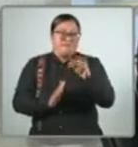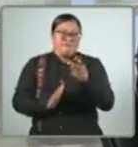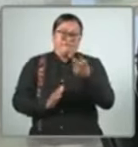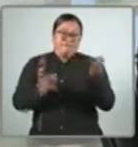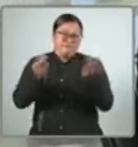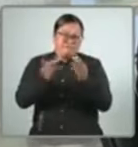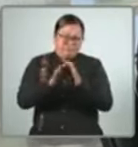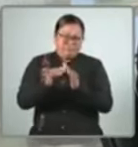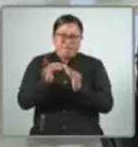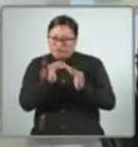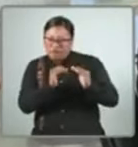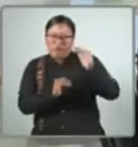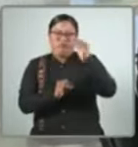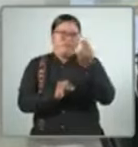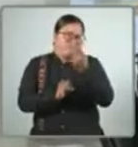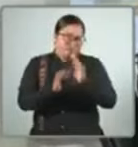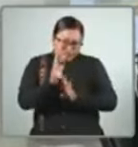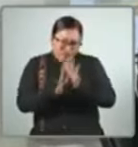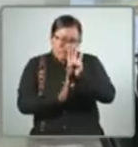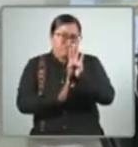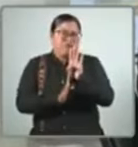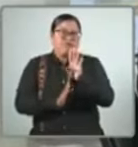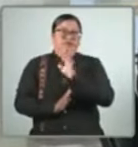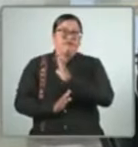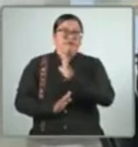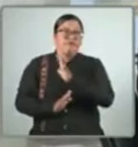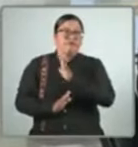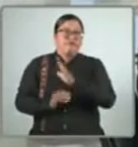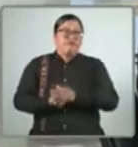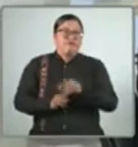en el primer lugar de arriba, porque hay